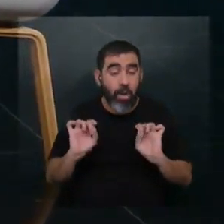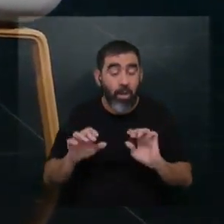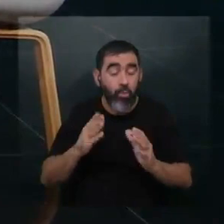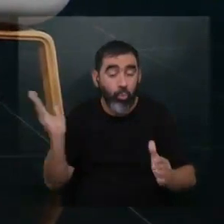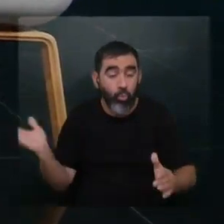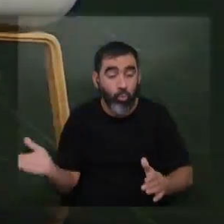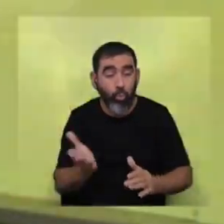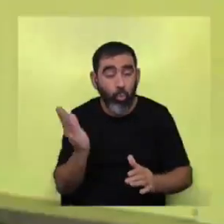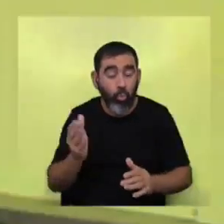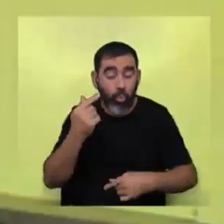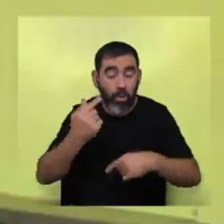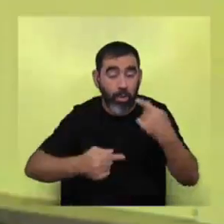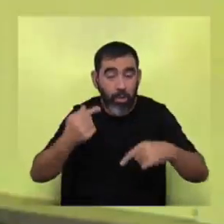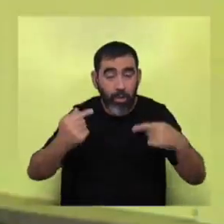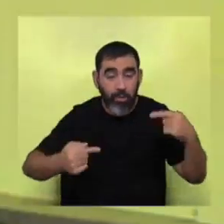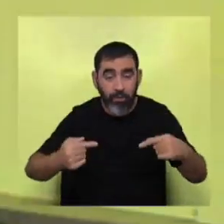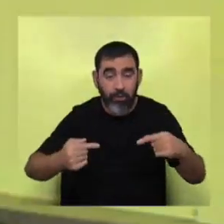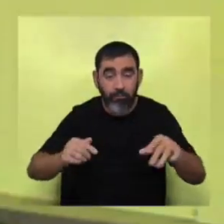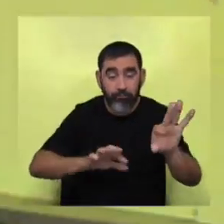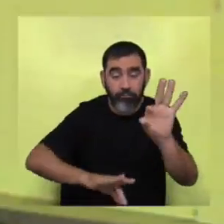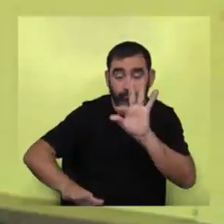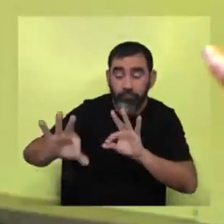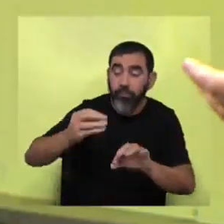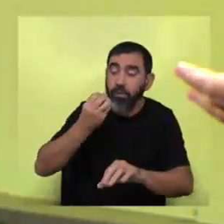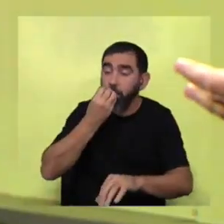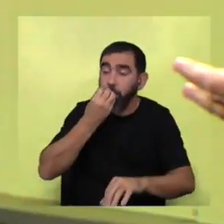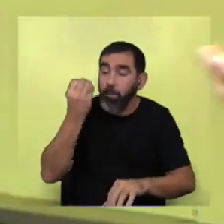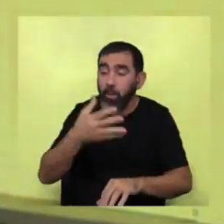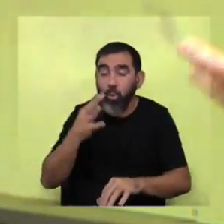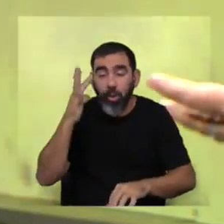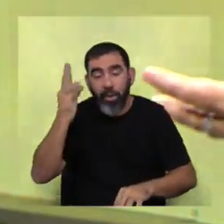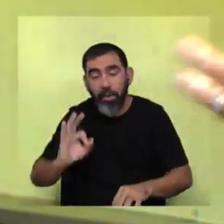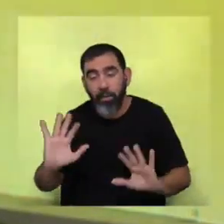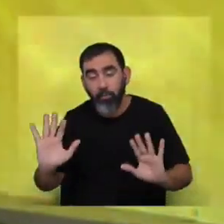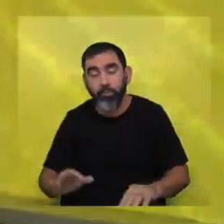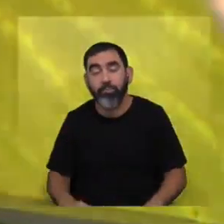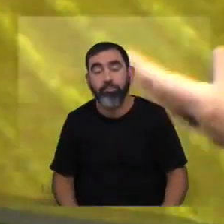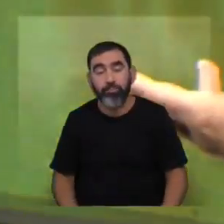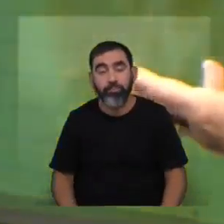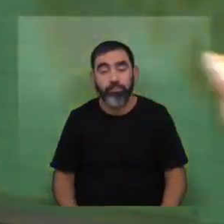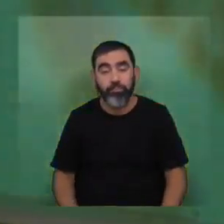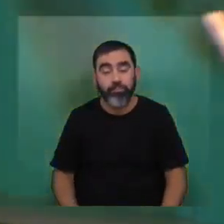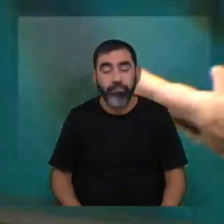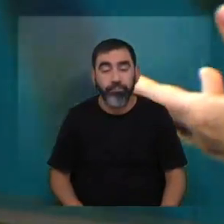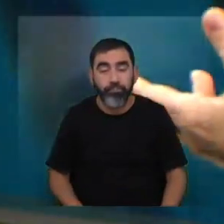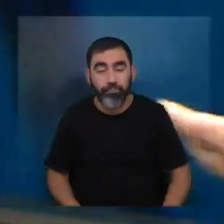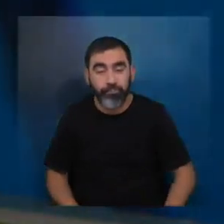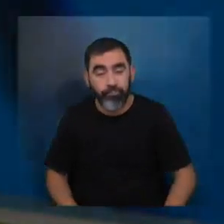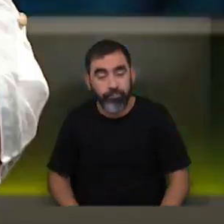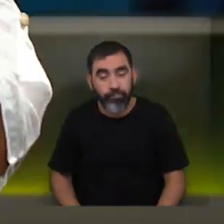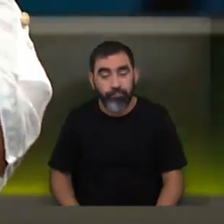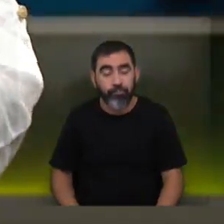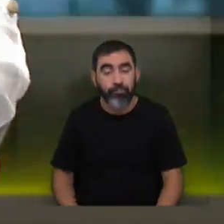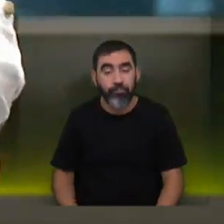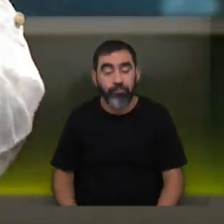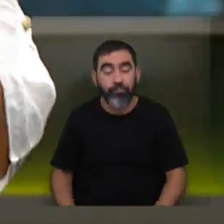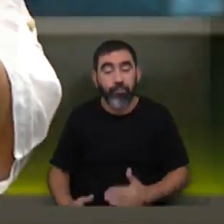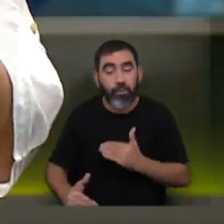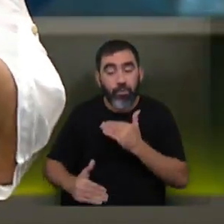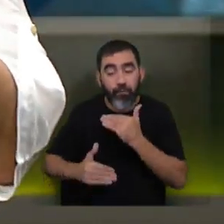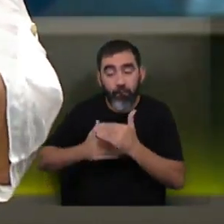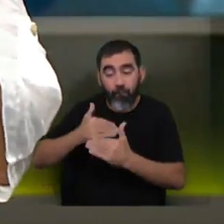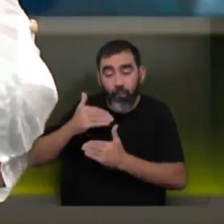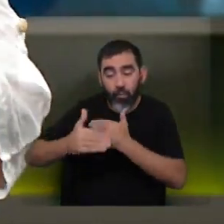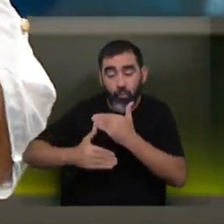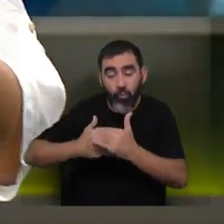produciendo en sus variabilidades, elegir la que nos parezca mejor, lo más adecuada. En la evolución esas